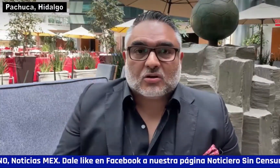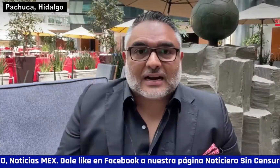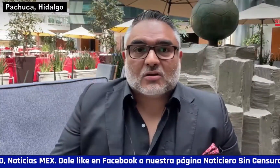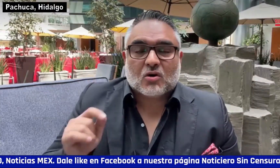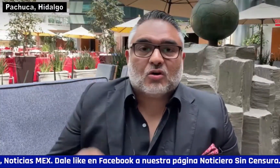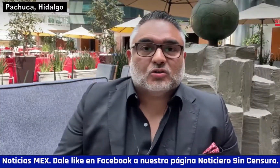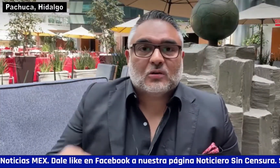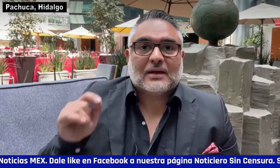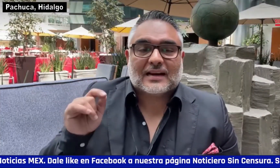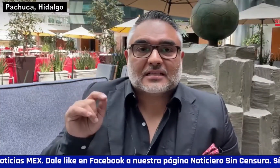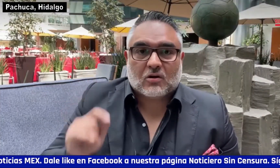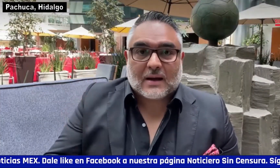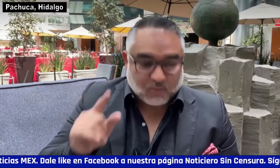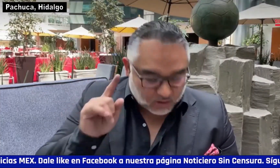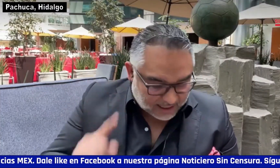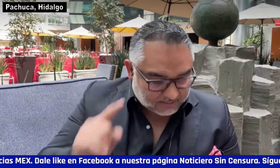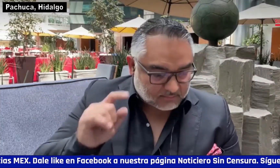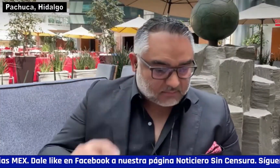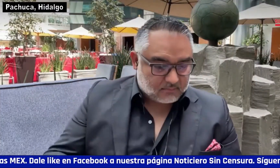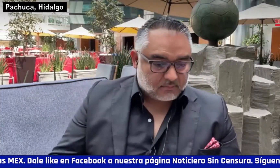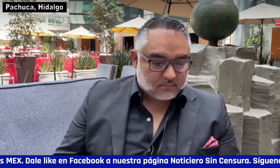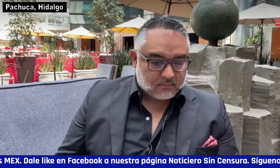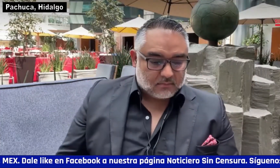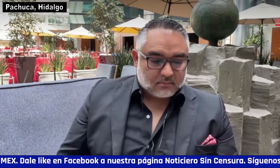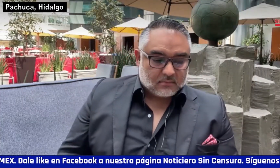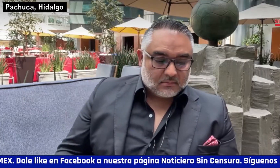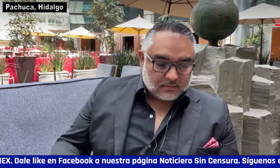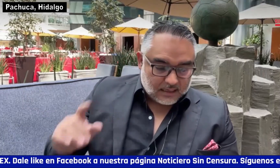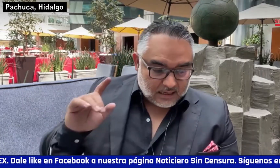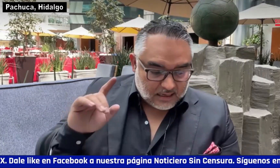priista de Sonora, como cónsul de Barcelona. ¿Por qué?